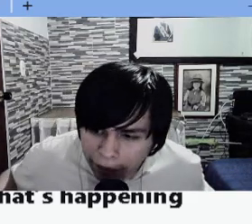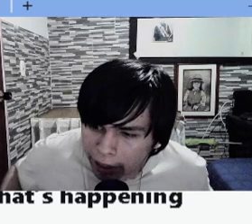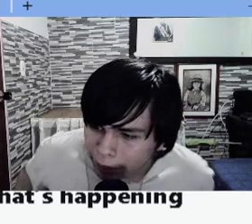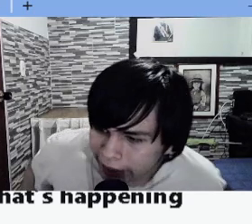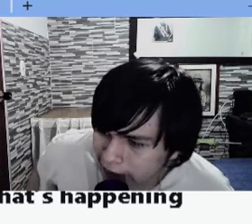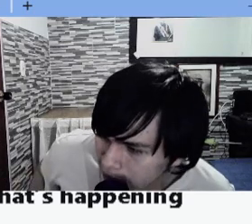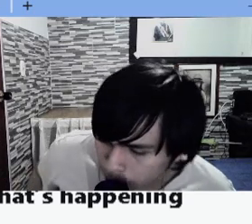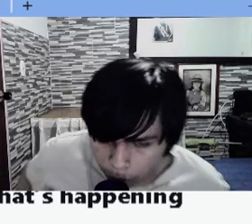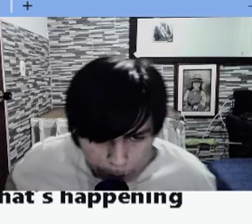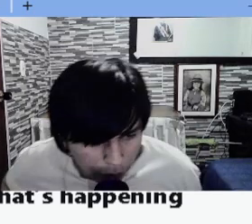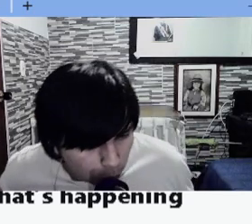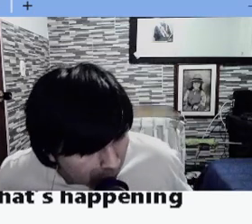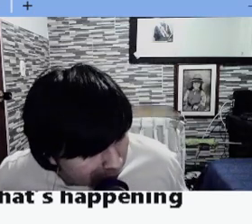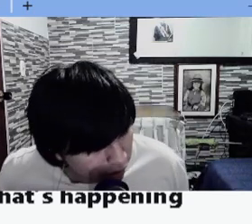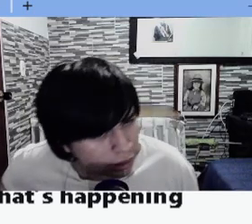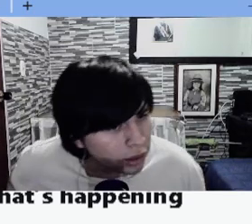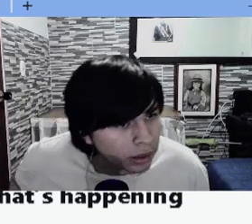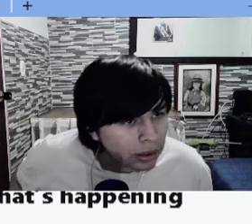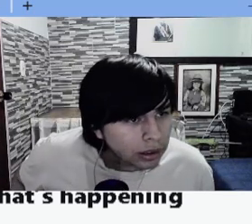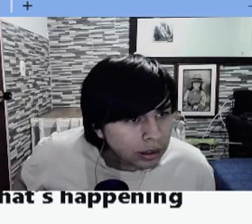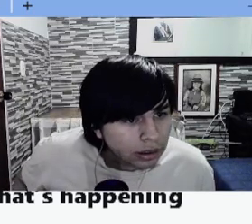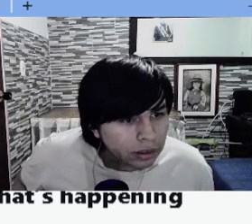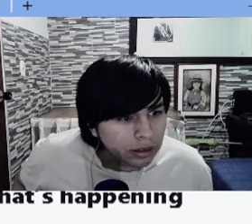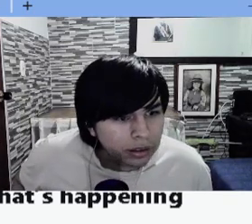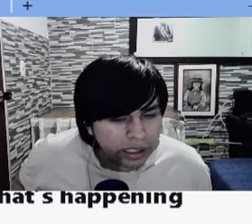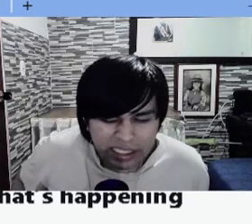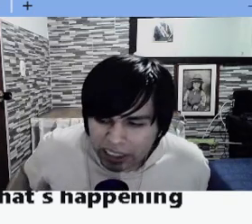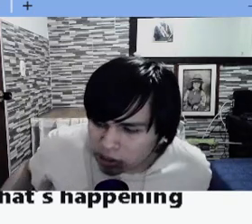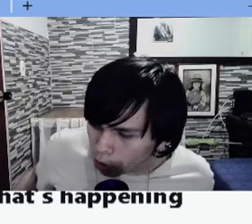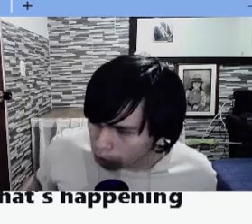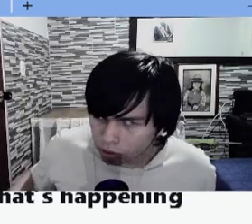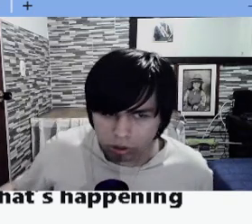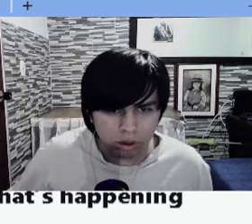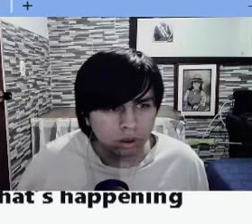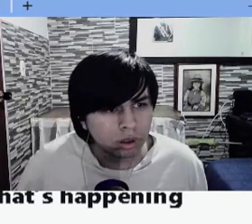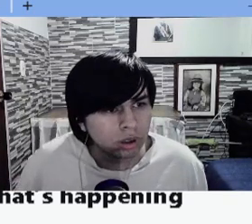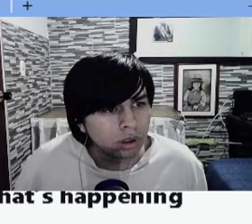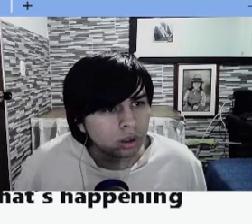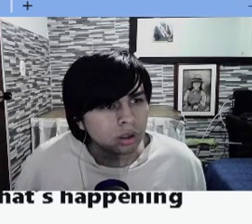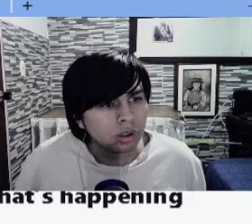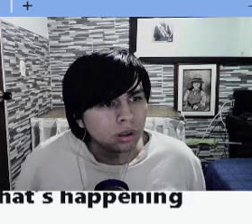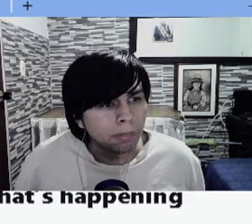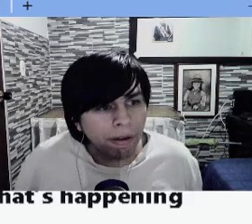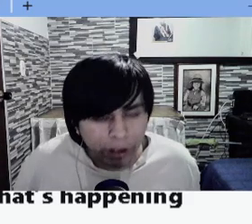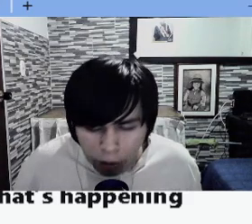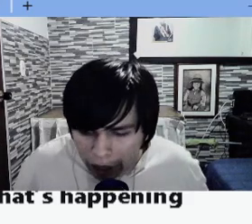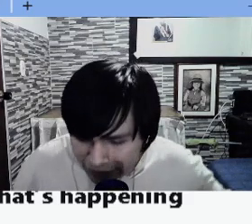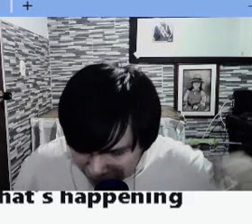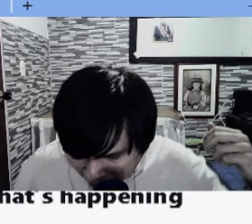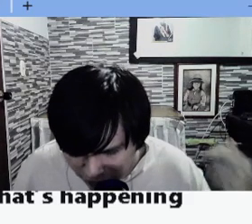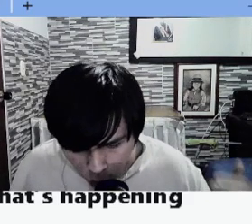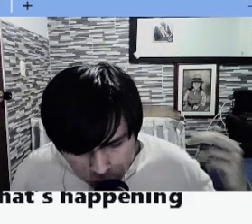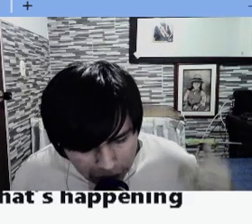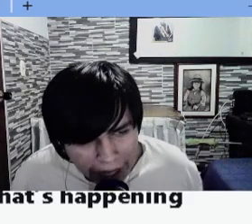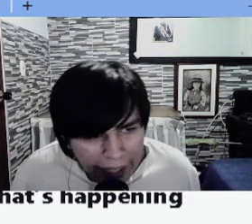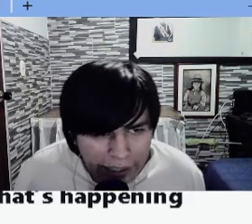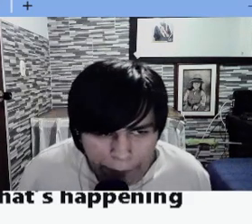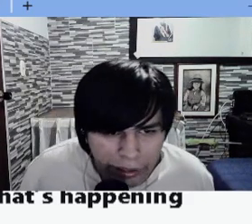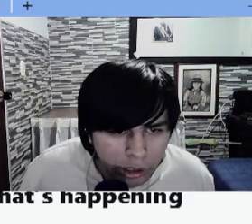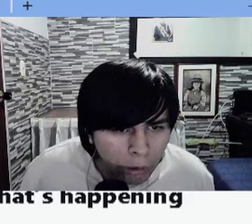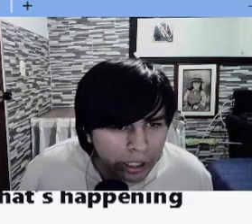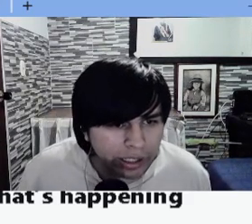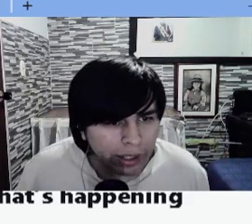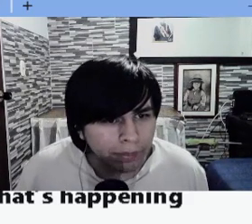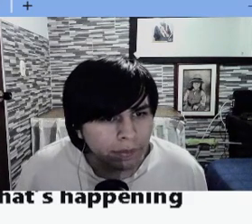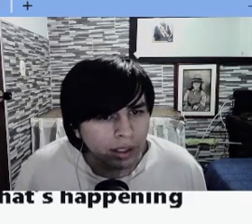lamentable el ballermo volvió a tocar qué es esto Maf rojas ex concejala del